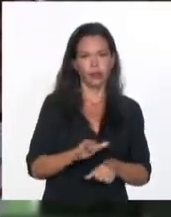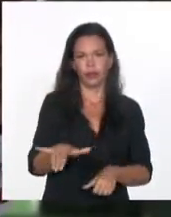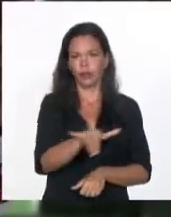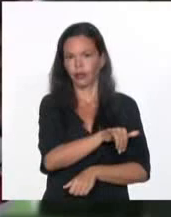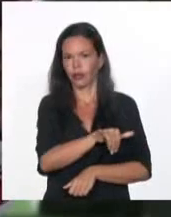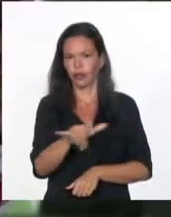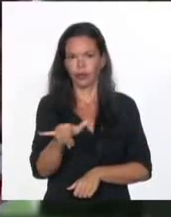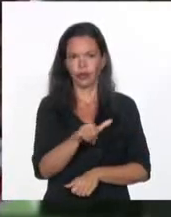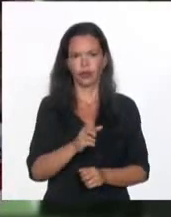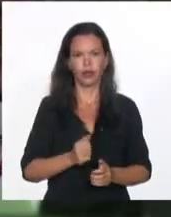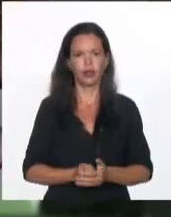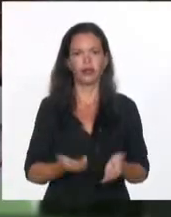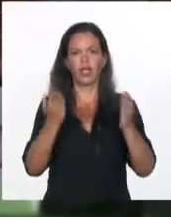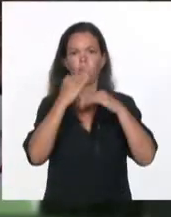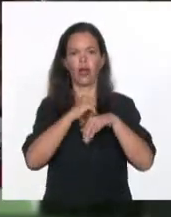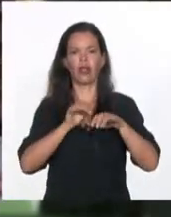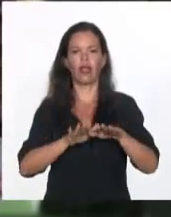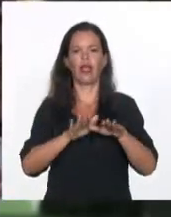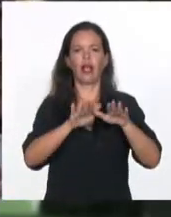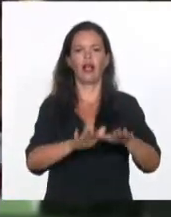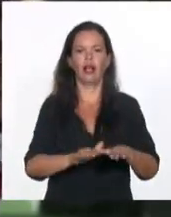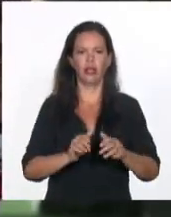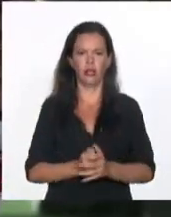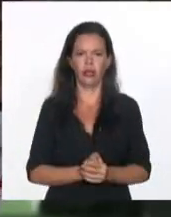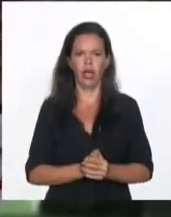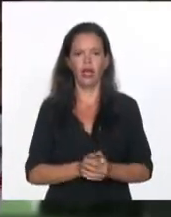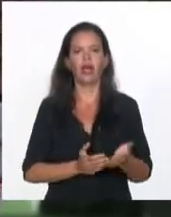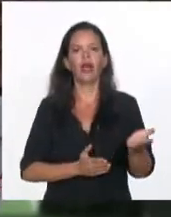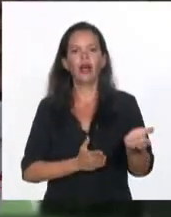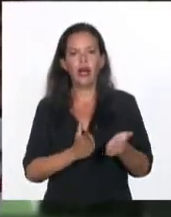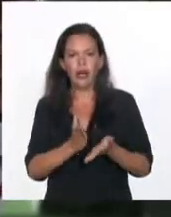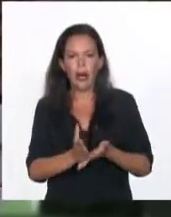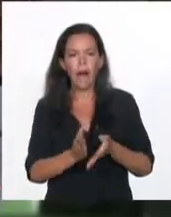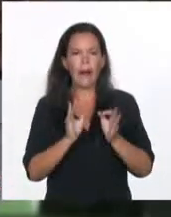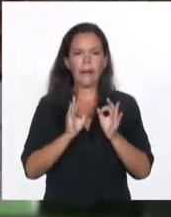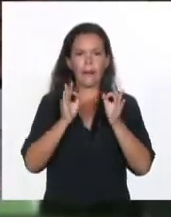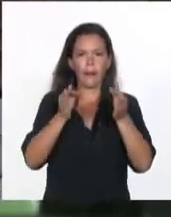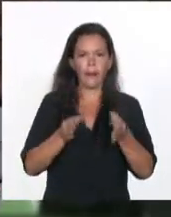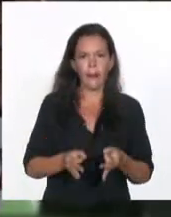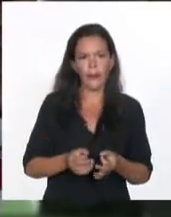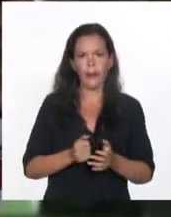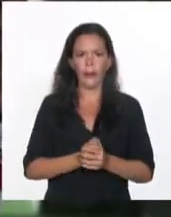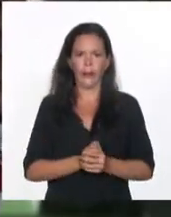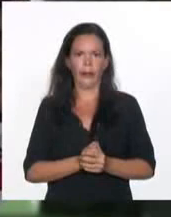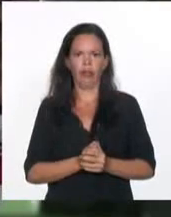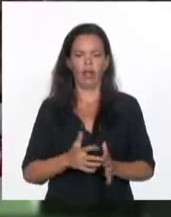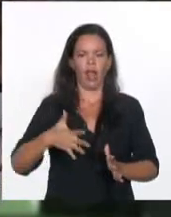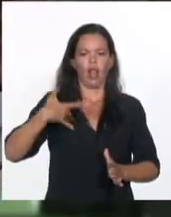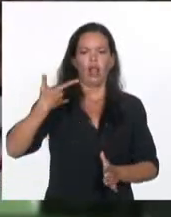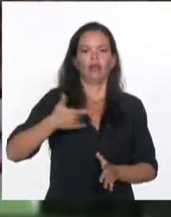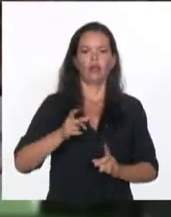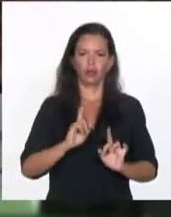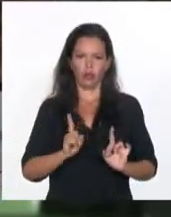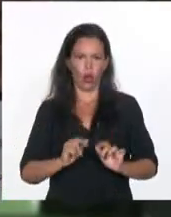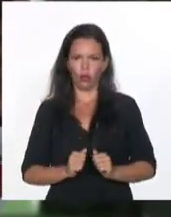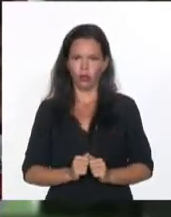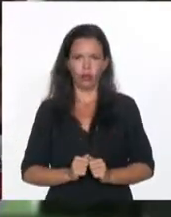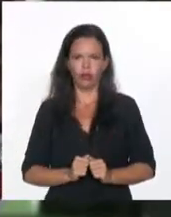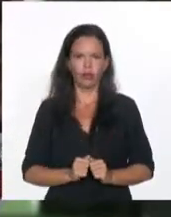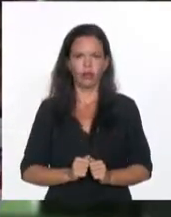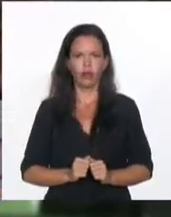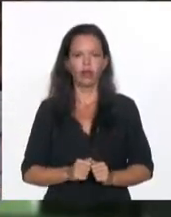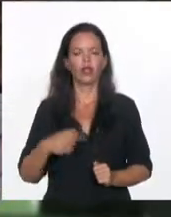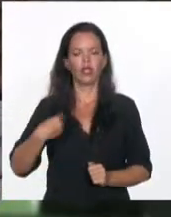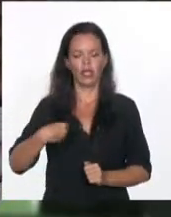sin fanfarrias, sin complacencias, sin protagonismos innecesarios, con